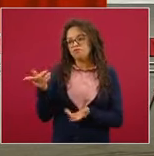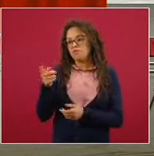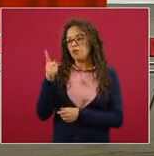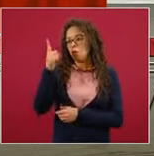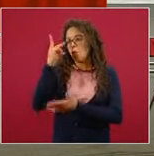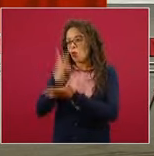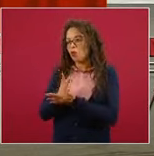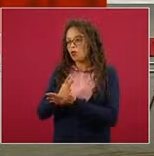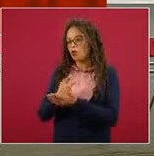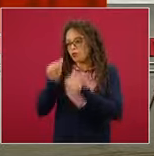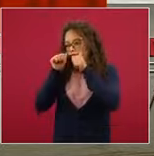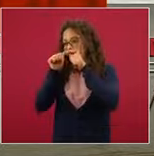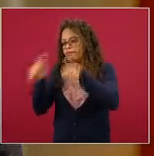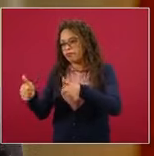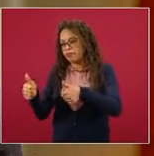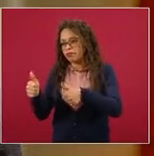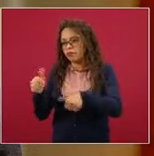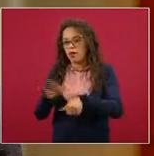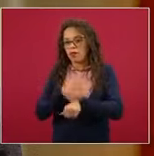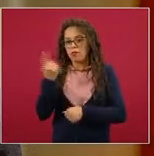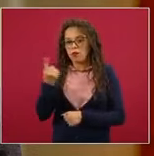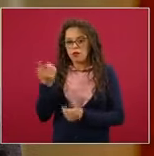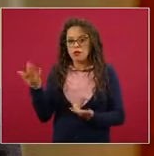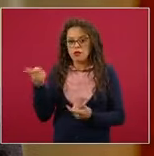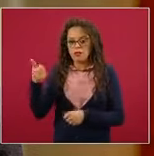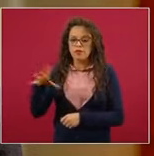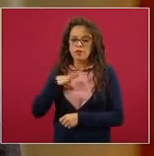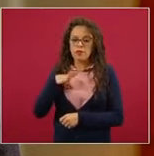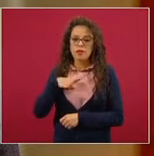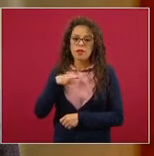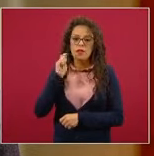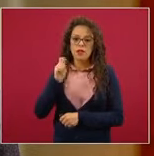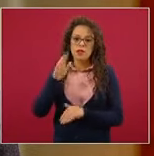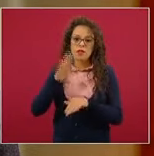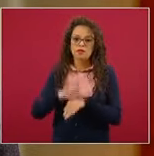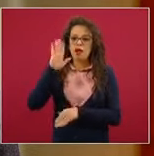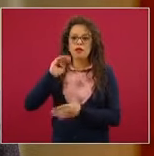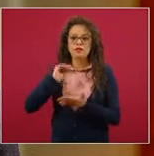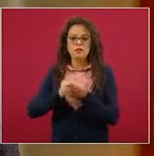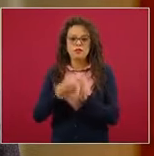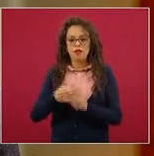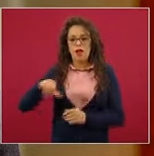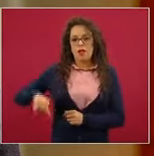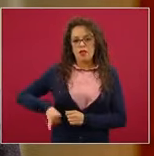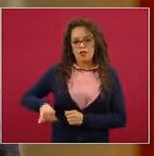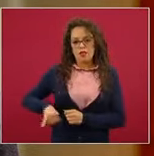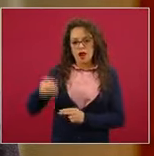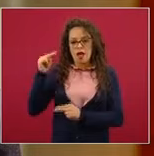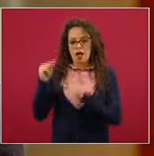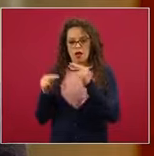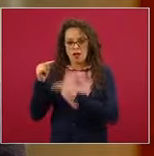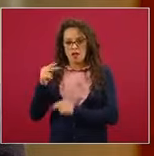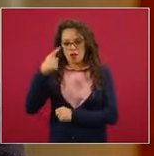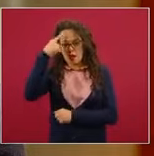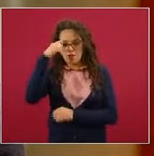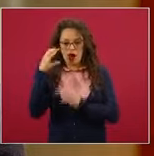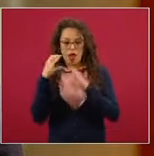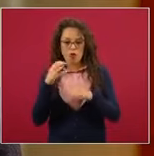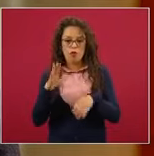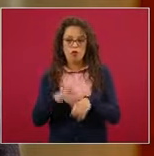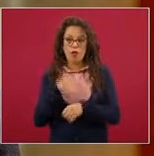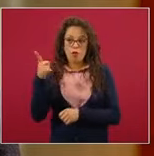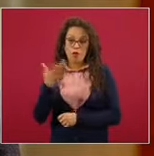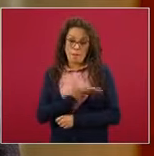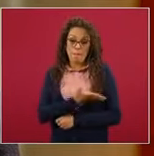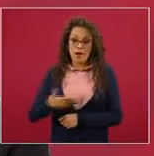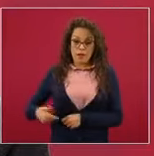obvias tiene el más alto nivel de interés estratégico para el país. Nuestro